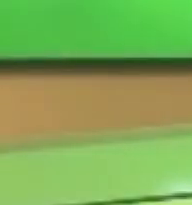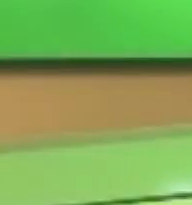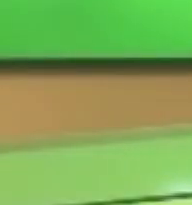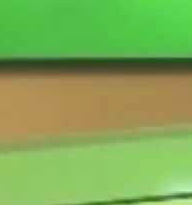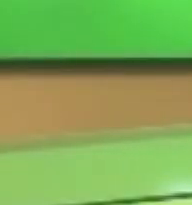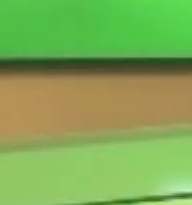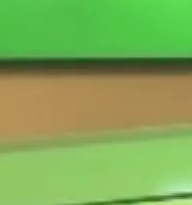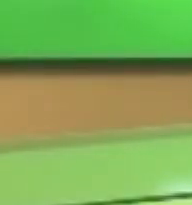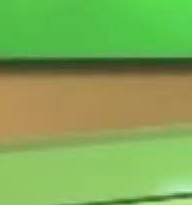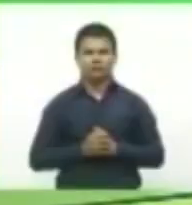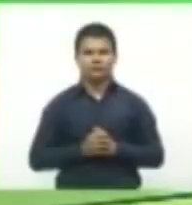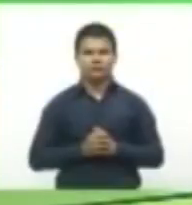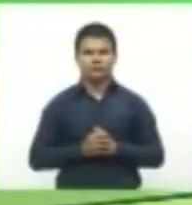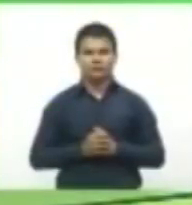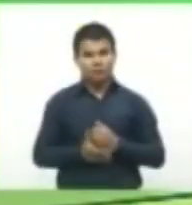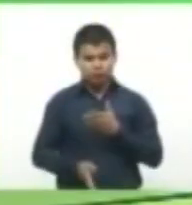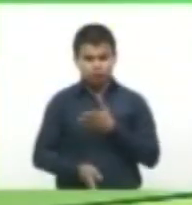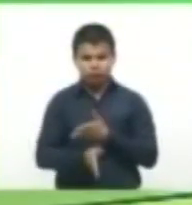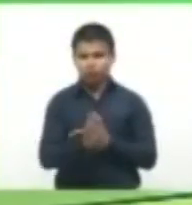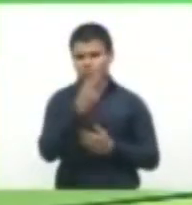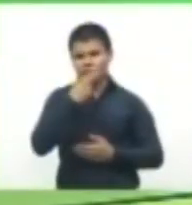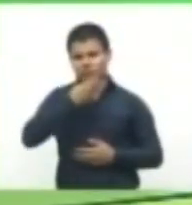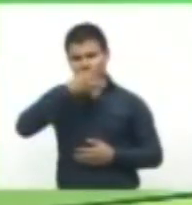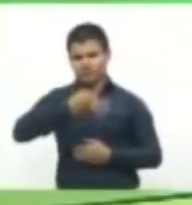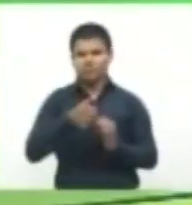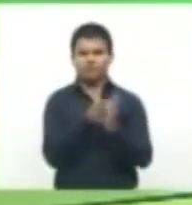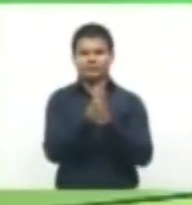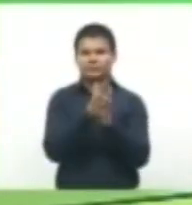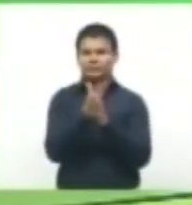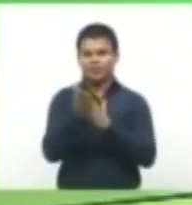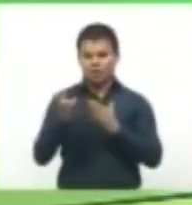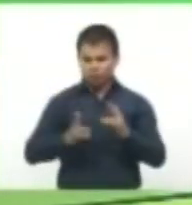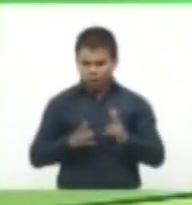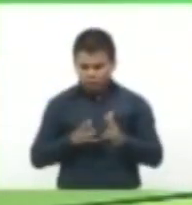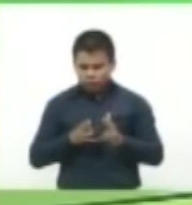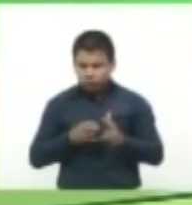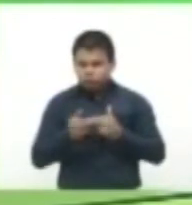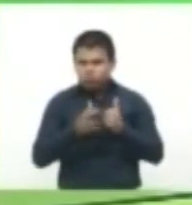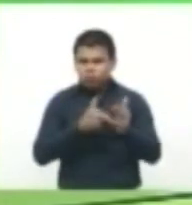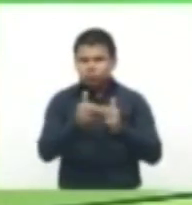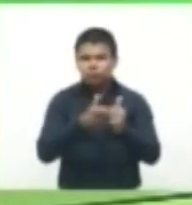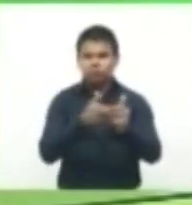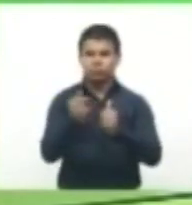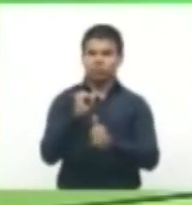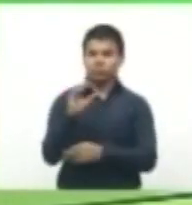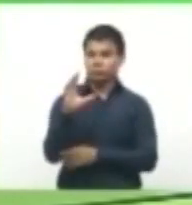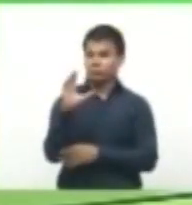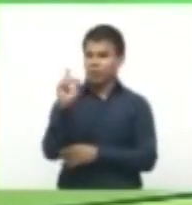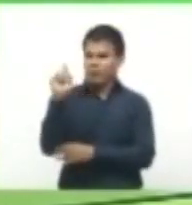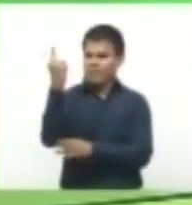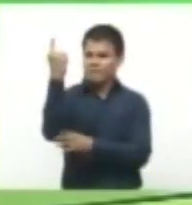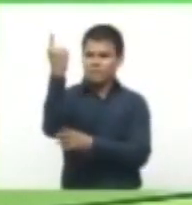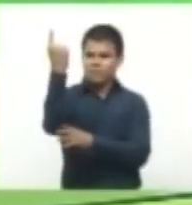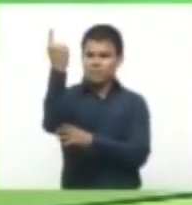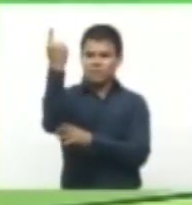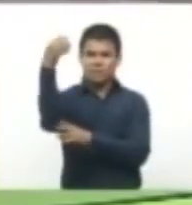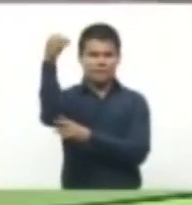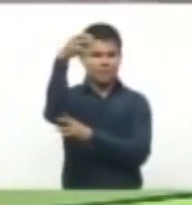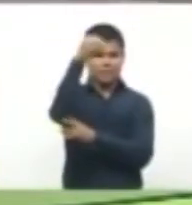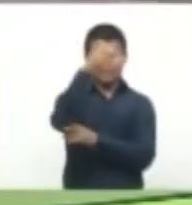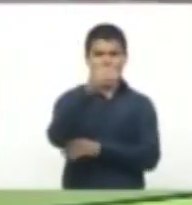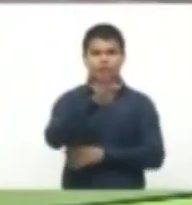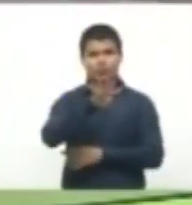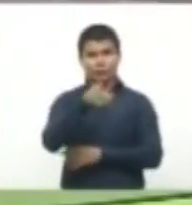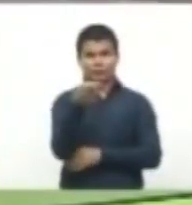Continuamos con más de nuestro compromiso con la verdad. La ejecución de las vías 4G en el país aún están atrasadas. Actualmente, 8 están detenidas por problemas